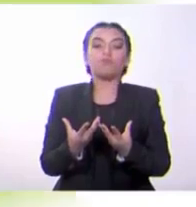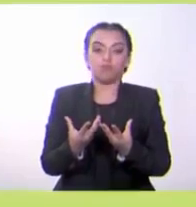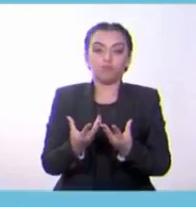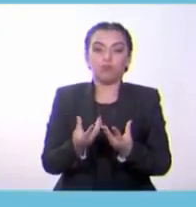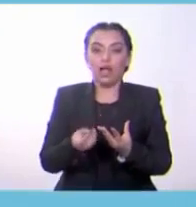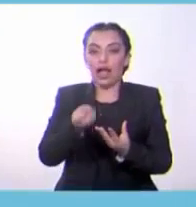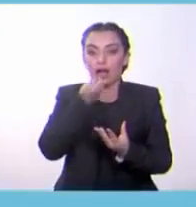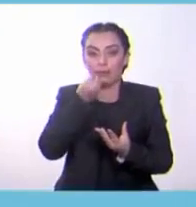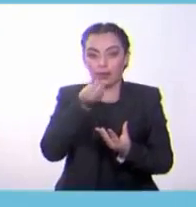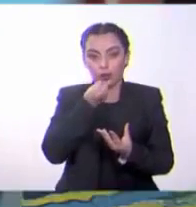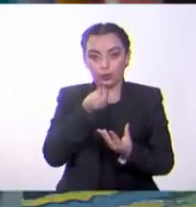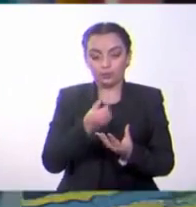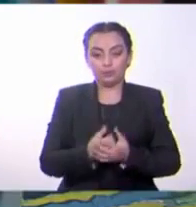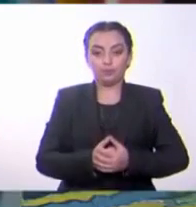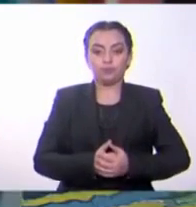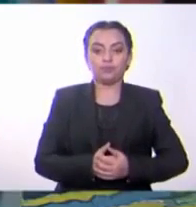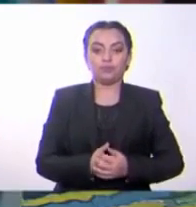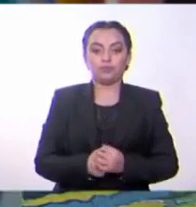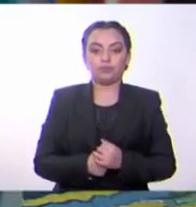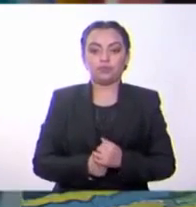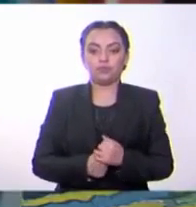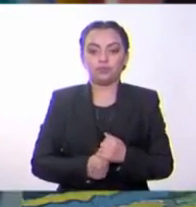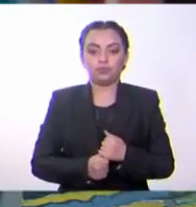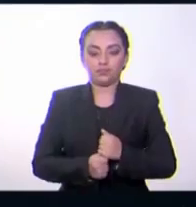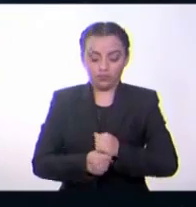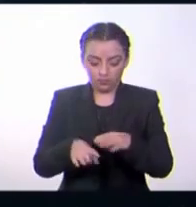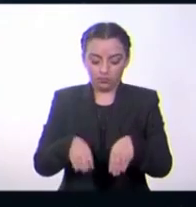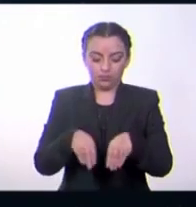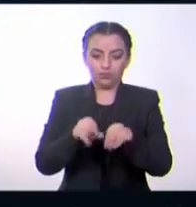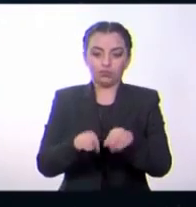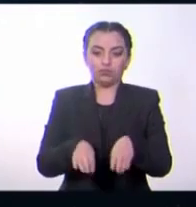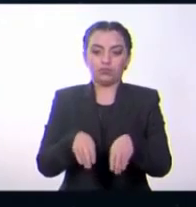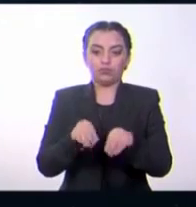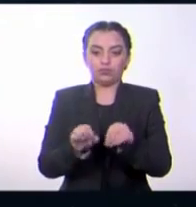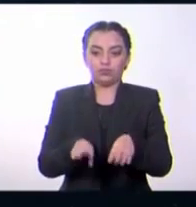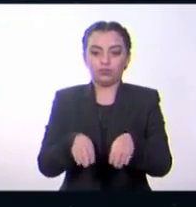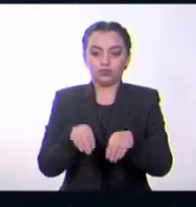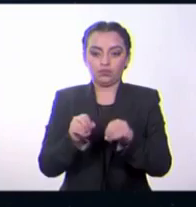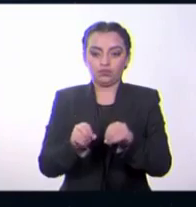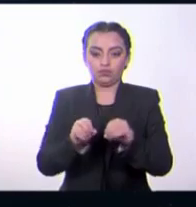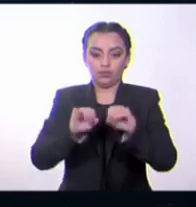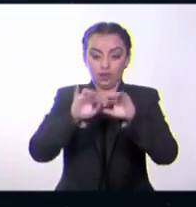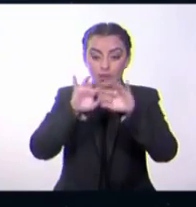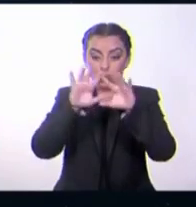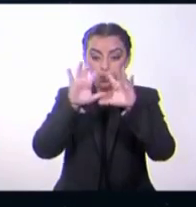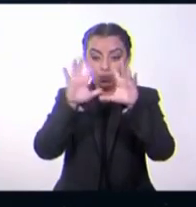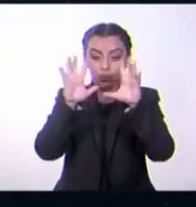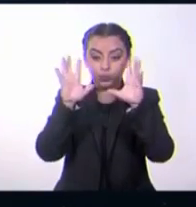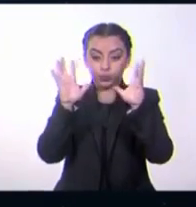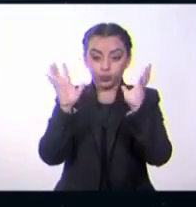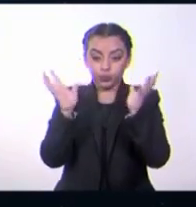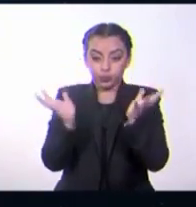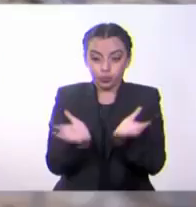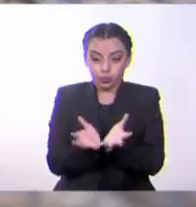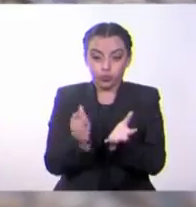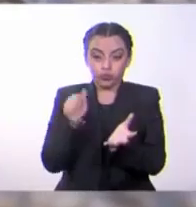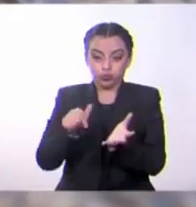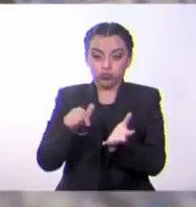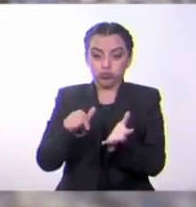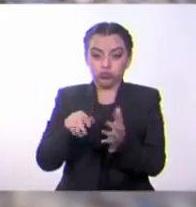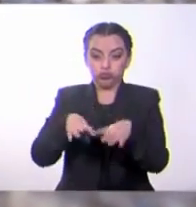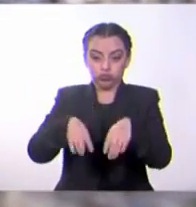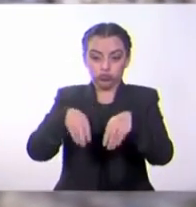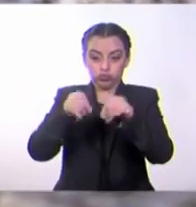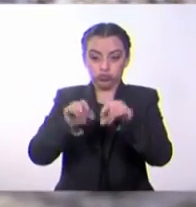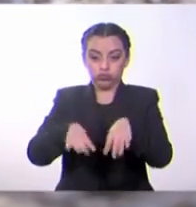alimento. El suelo es una capa de materia que recubre toda la superficie terrestre. El